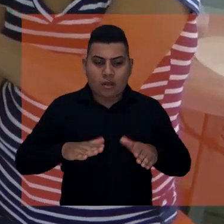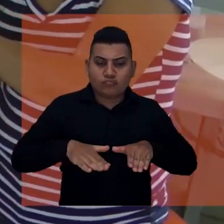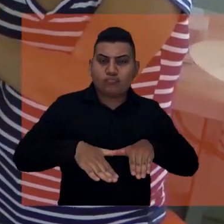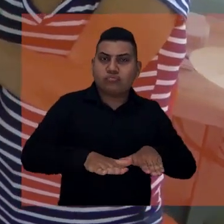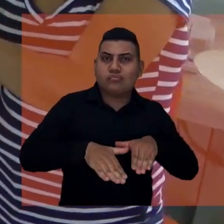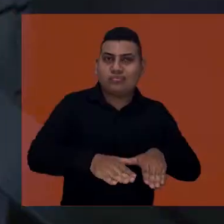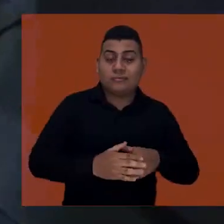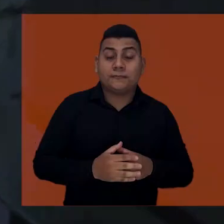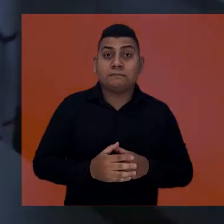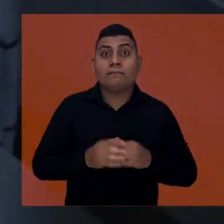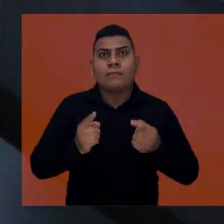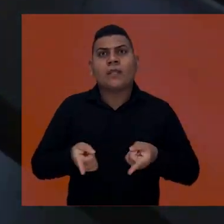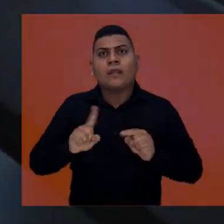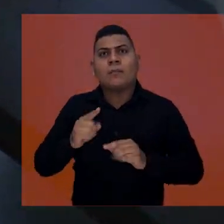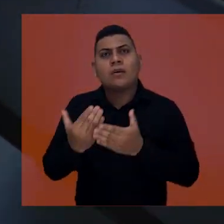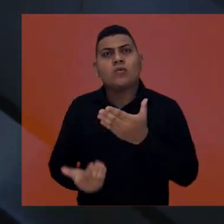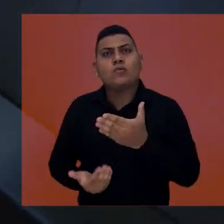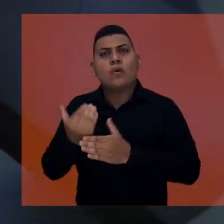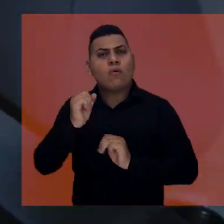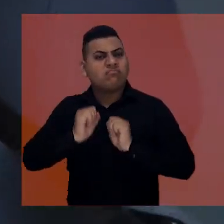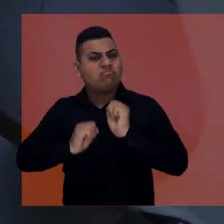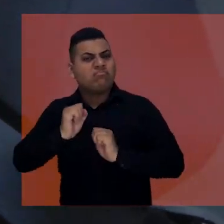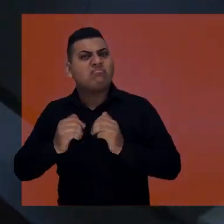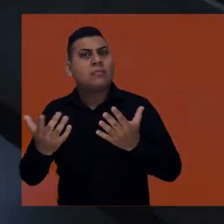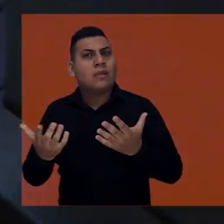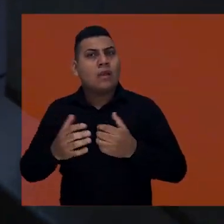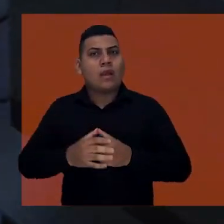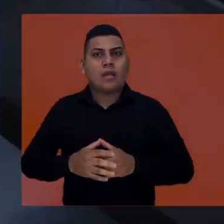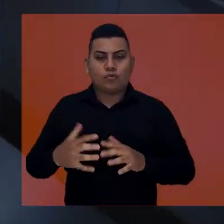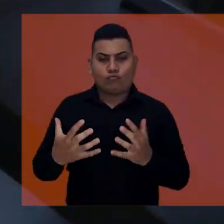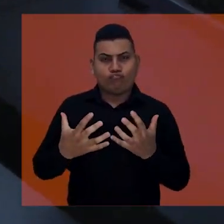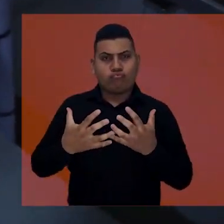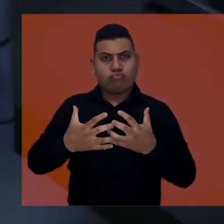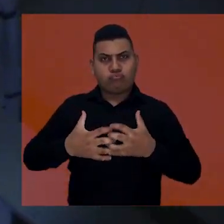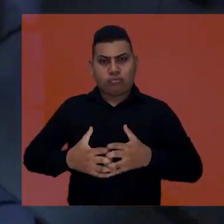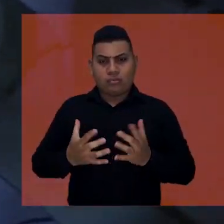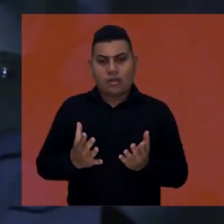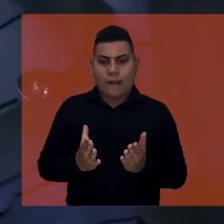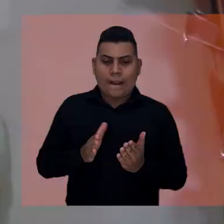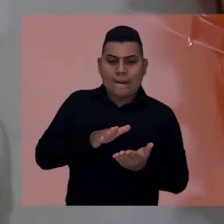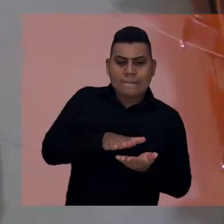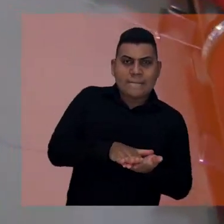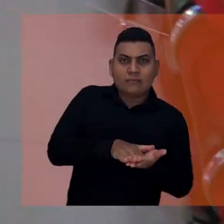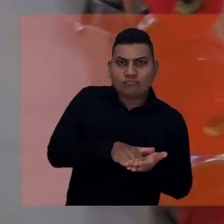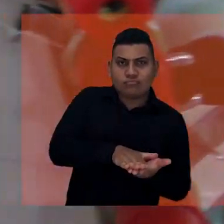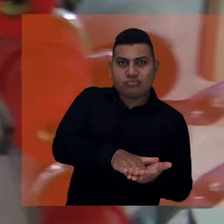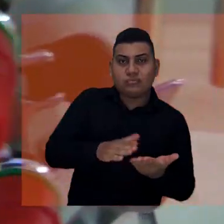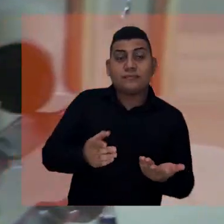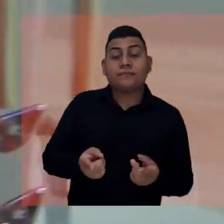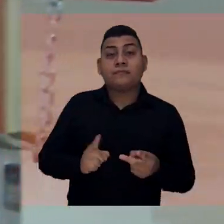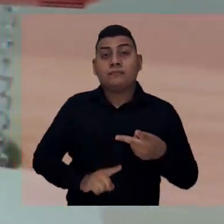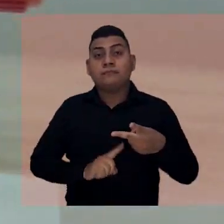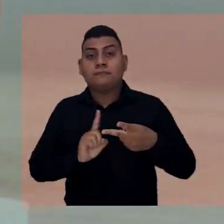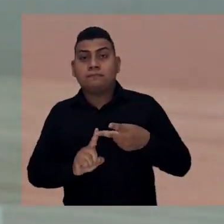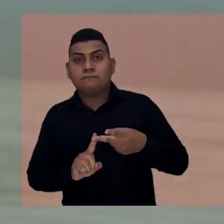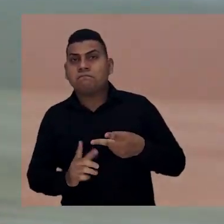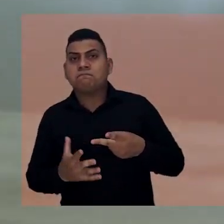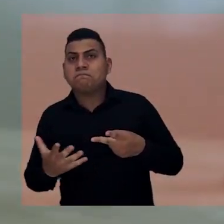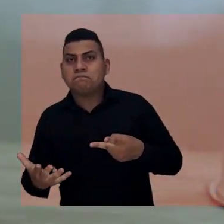en la dotación de uniformes, y también tenemos la adquisición de nueva maquinaria como la recubridora industrial, como una